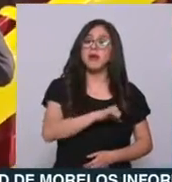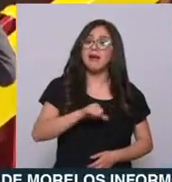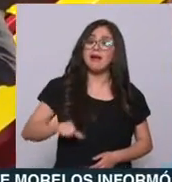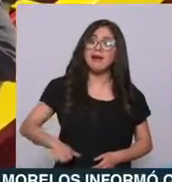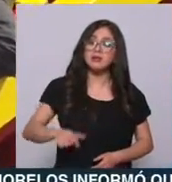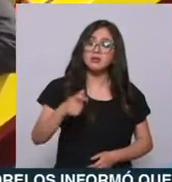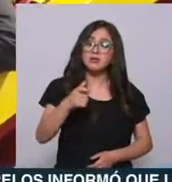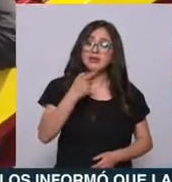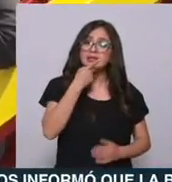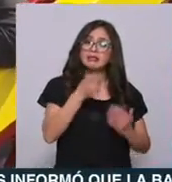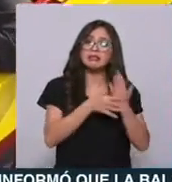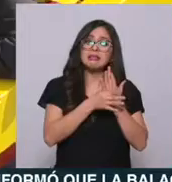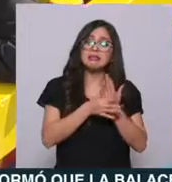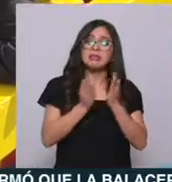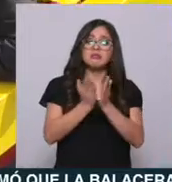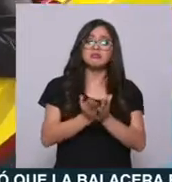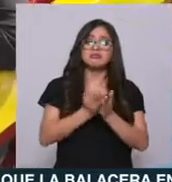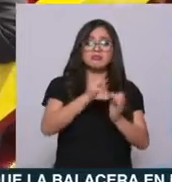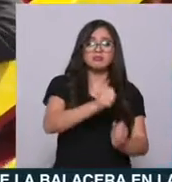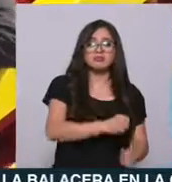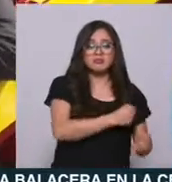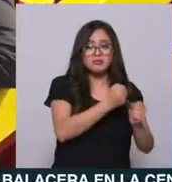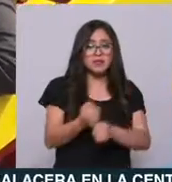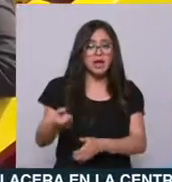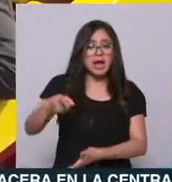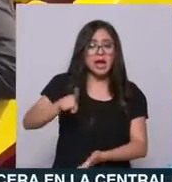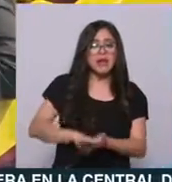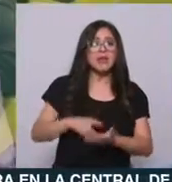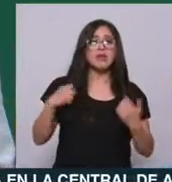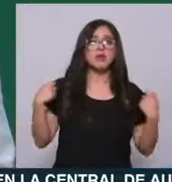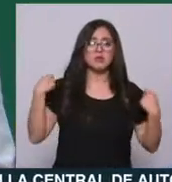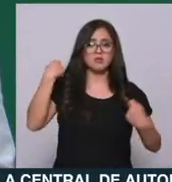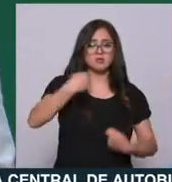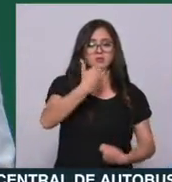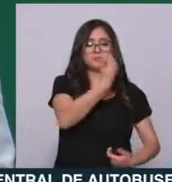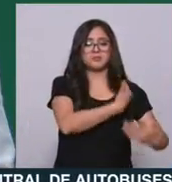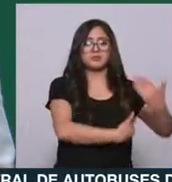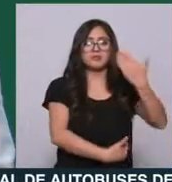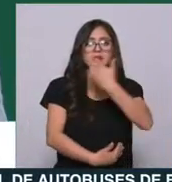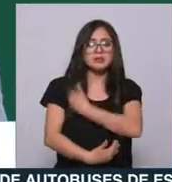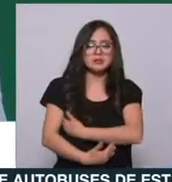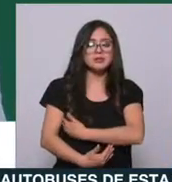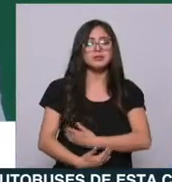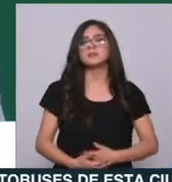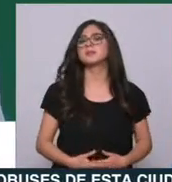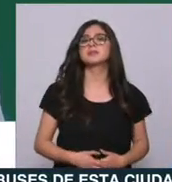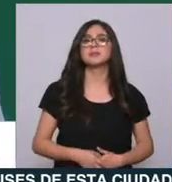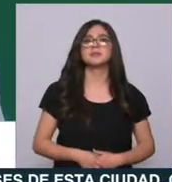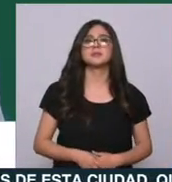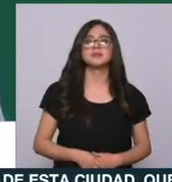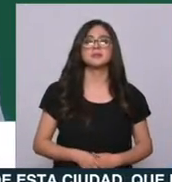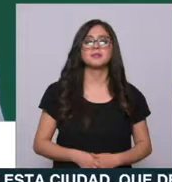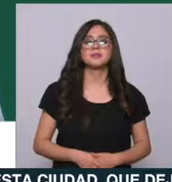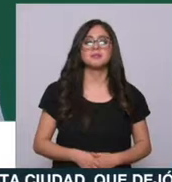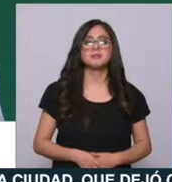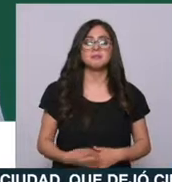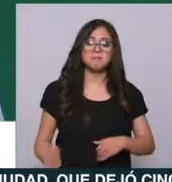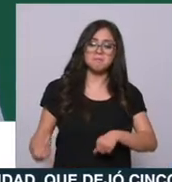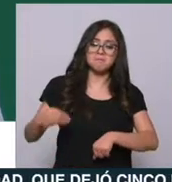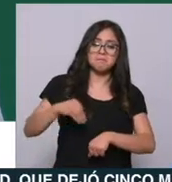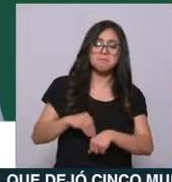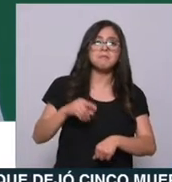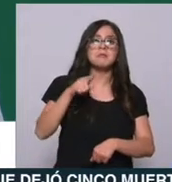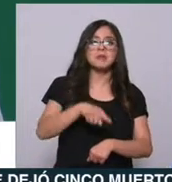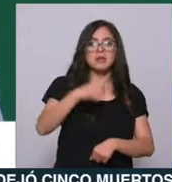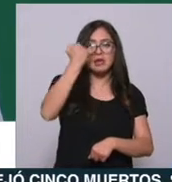que cada trajinera deberá contar con un chaleco salvavidas. Como una medida adicional, el gobierno de la